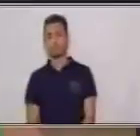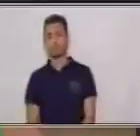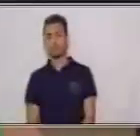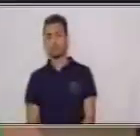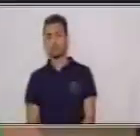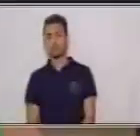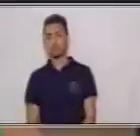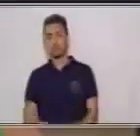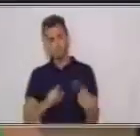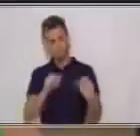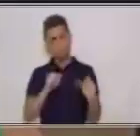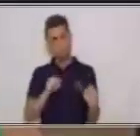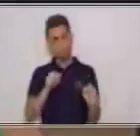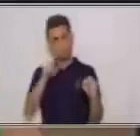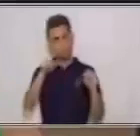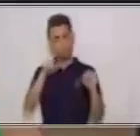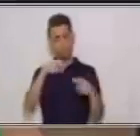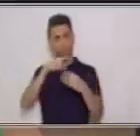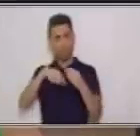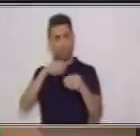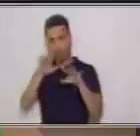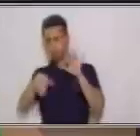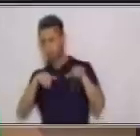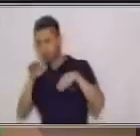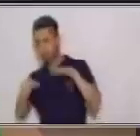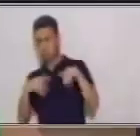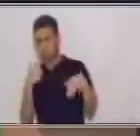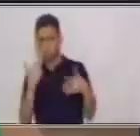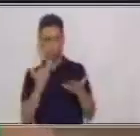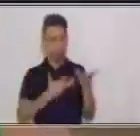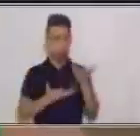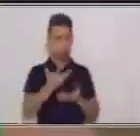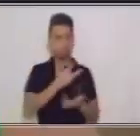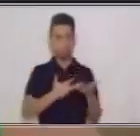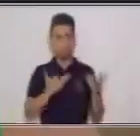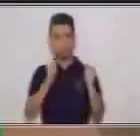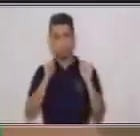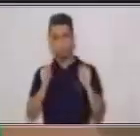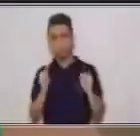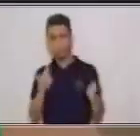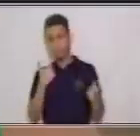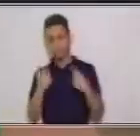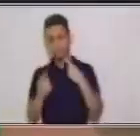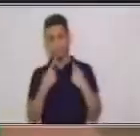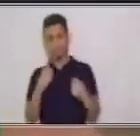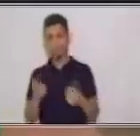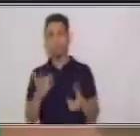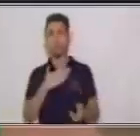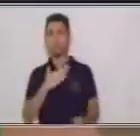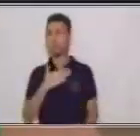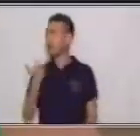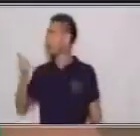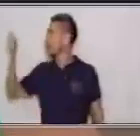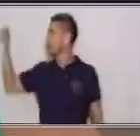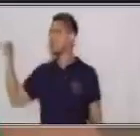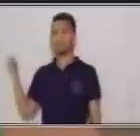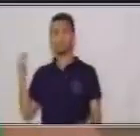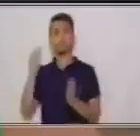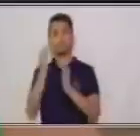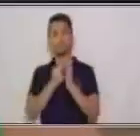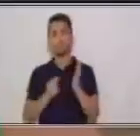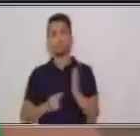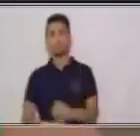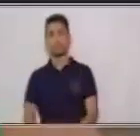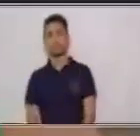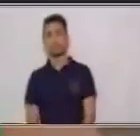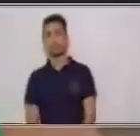Comparte ahí con tu familia, con quien esté a tu alrededor en este momento, para poder conversar sobre el nombre de estas imágenes que te presento acá.